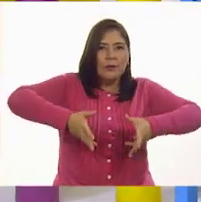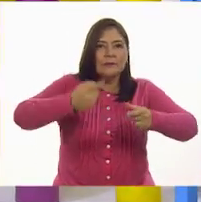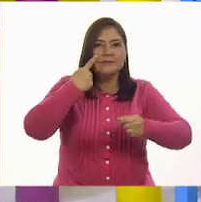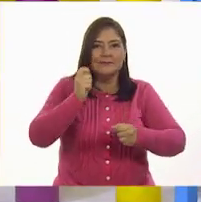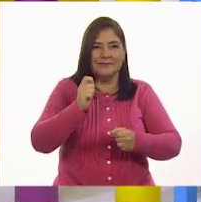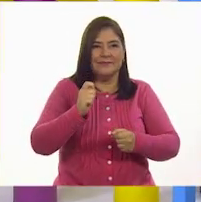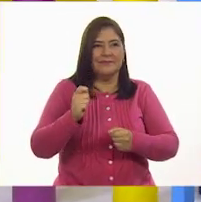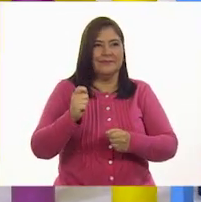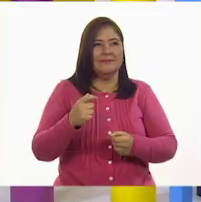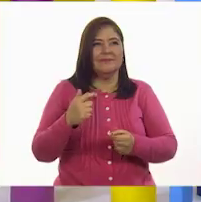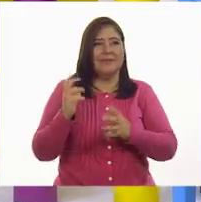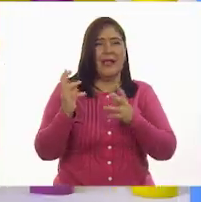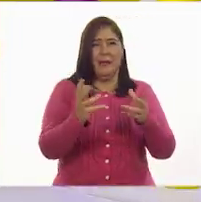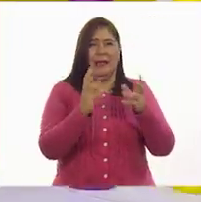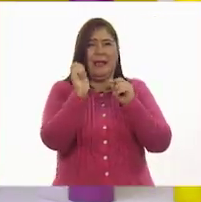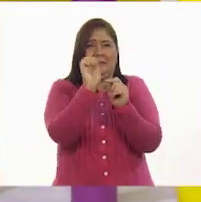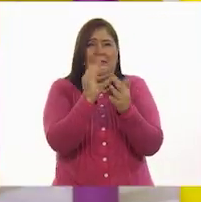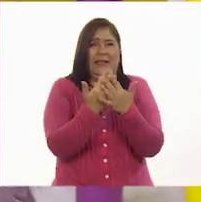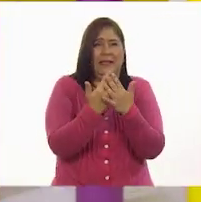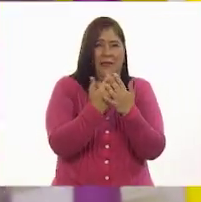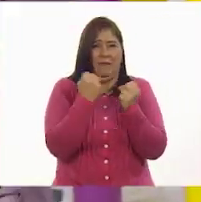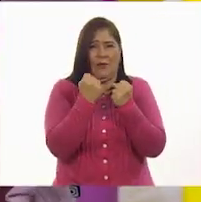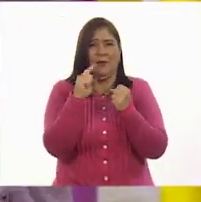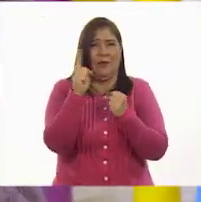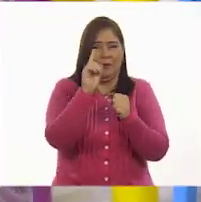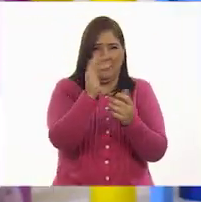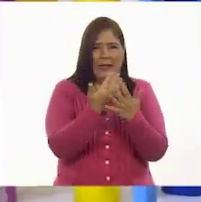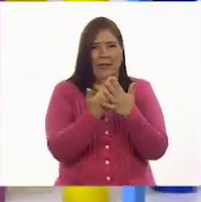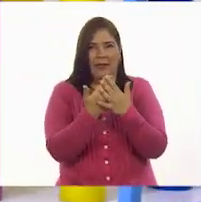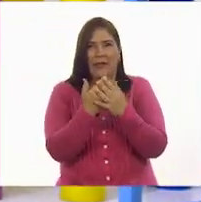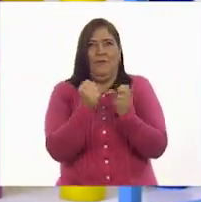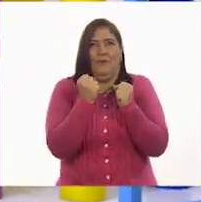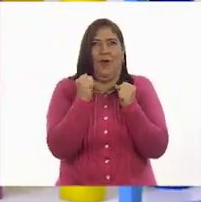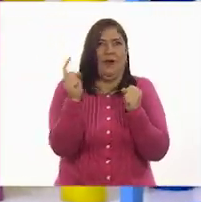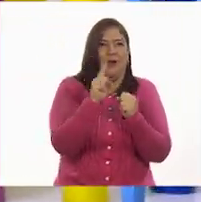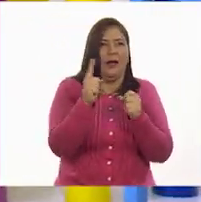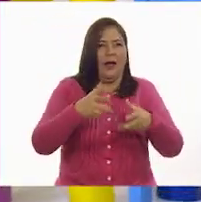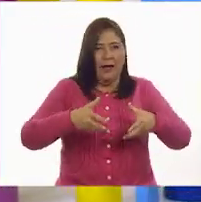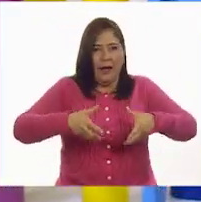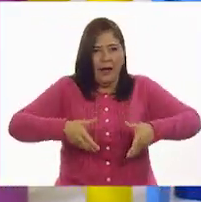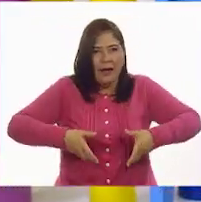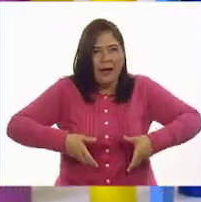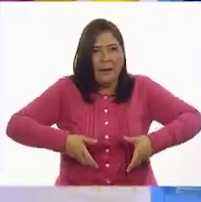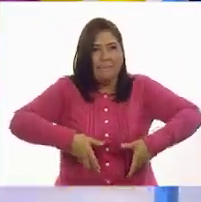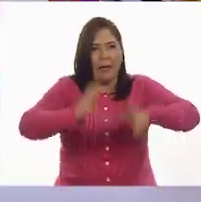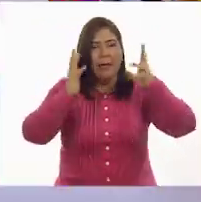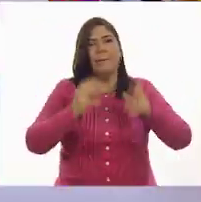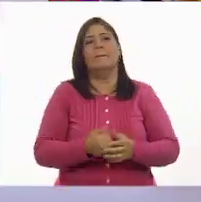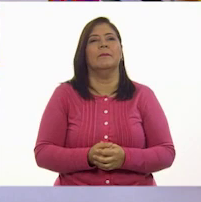Sóplenle. Ay, no tan fuerte, espérenme. Sóplenle. Ay, no, espérenme, no tan fuerte. Ahí va. Listo.